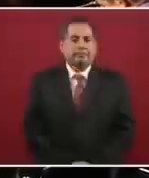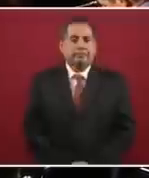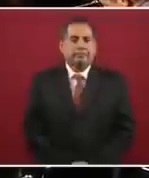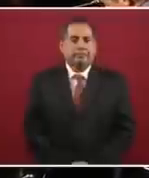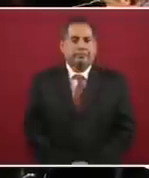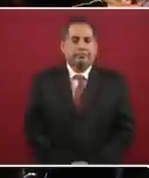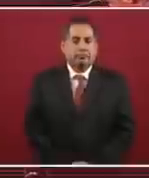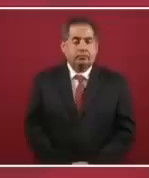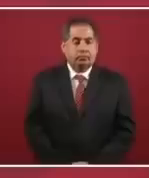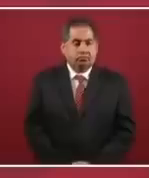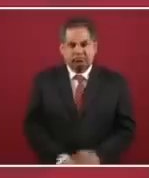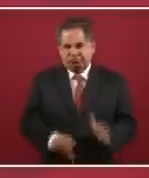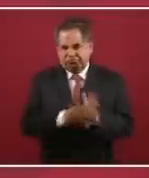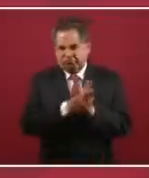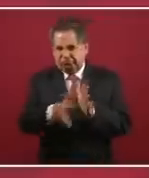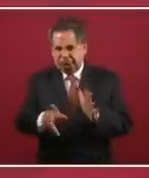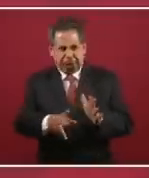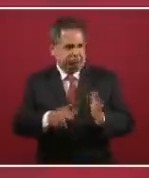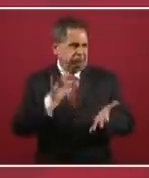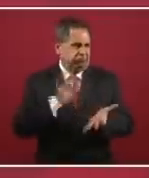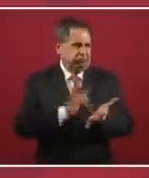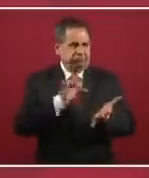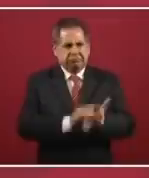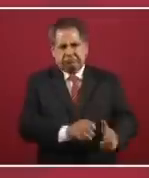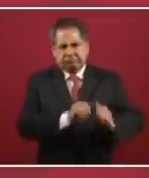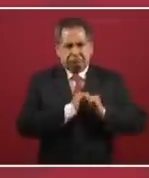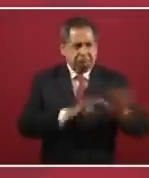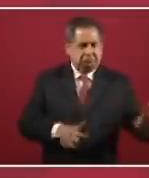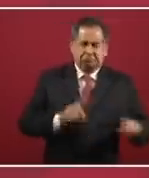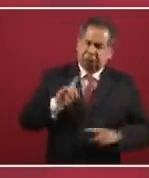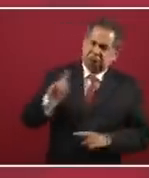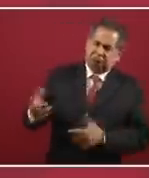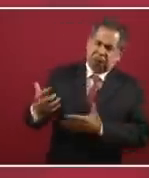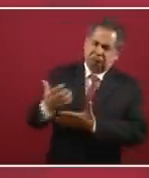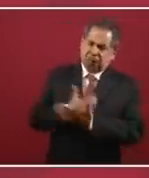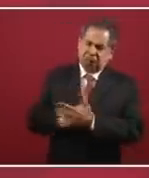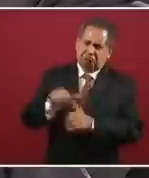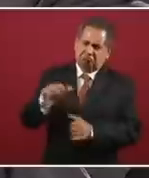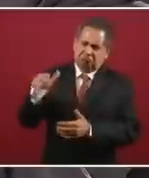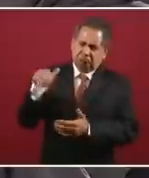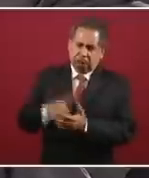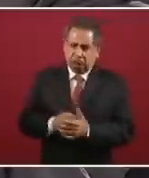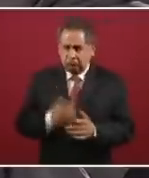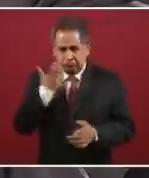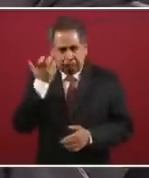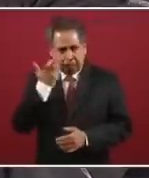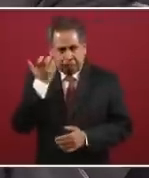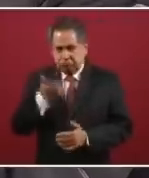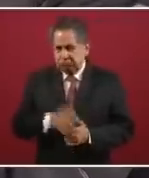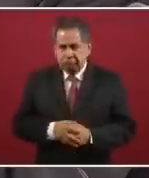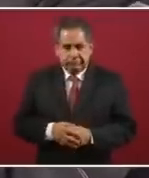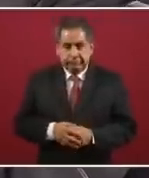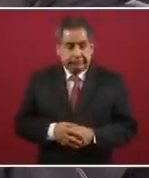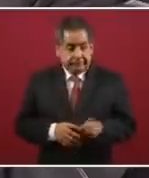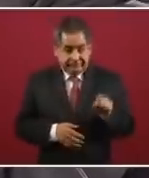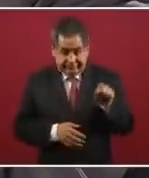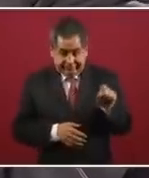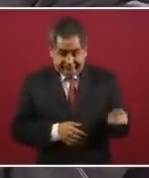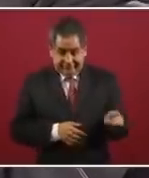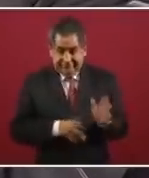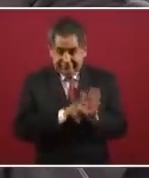a 8 columnas. No se me va a olvidar de que ese mismo